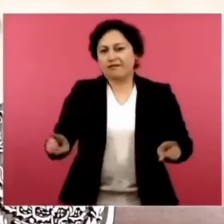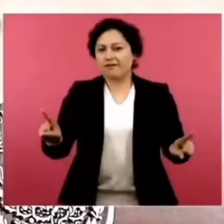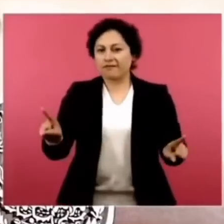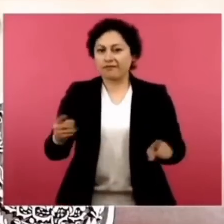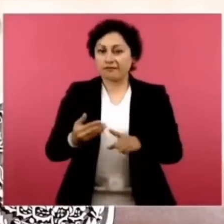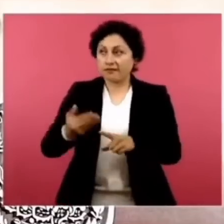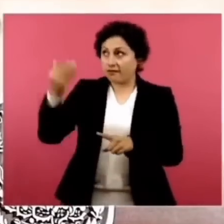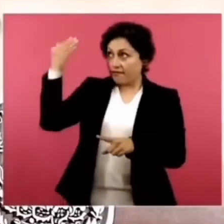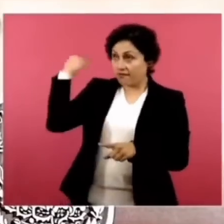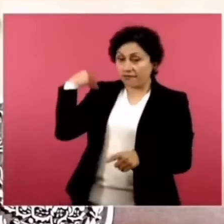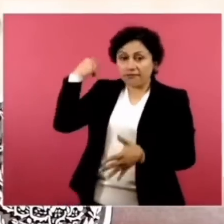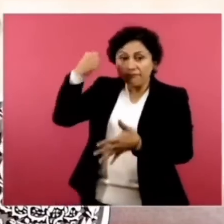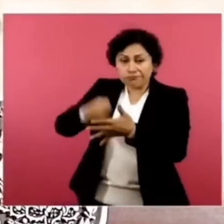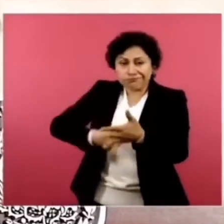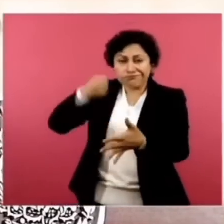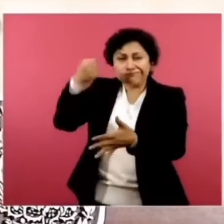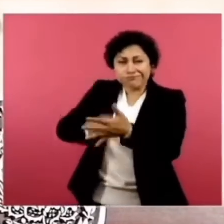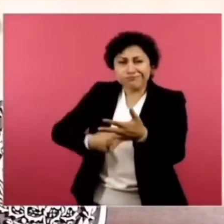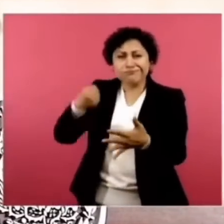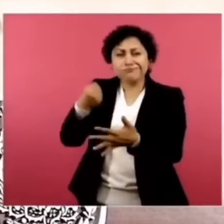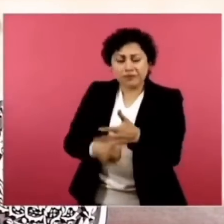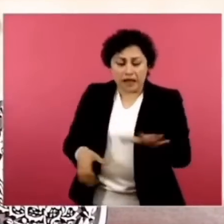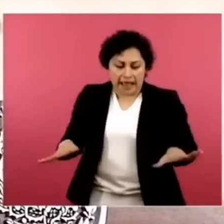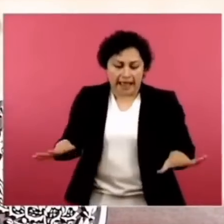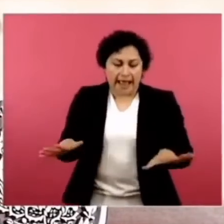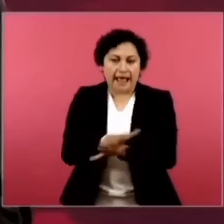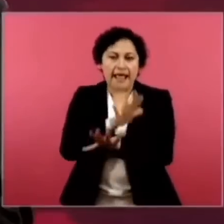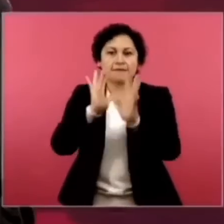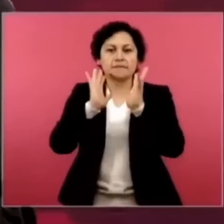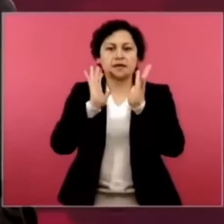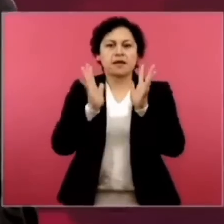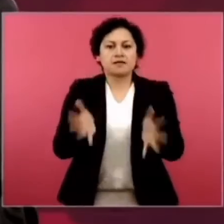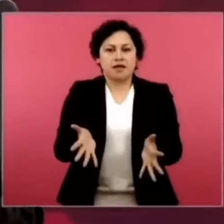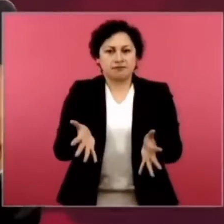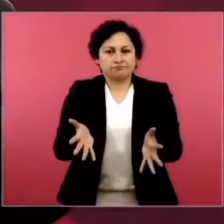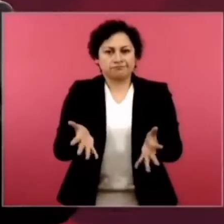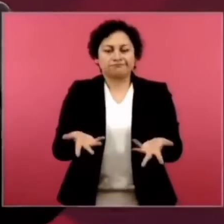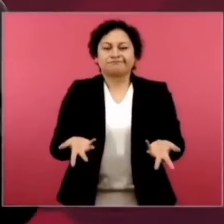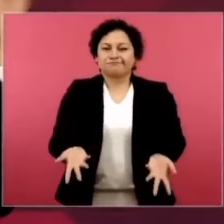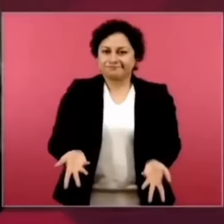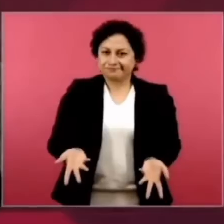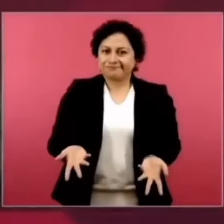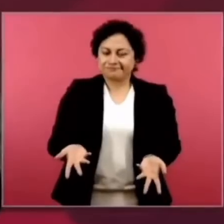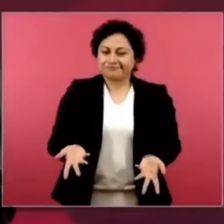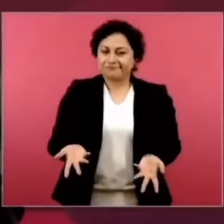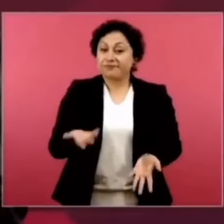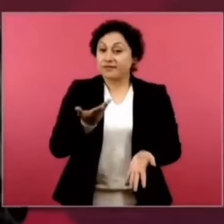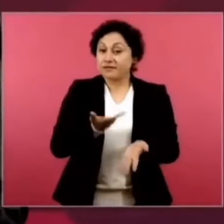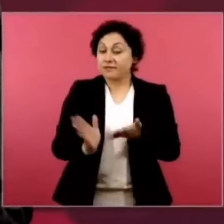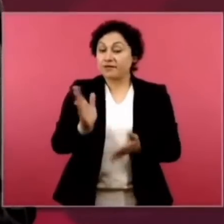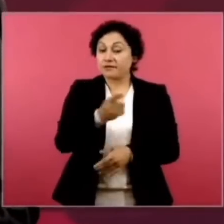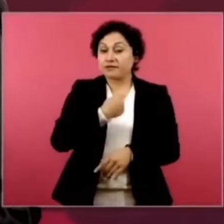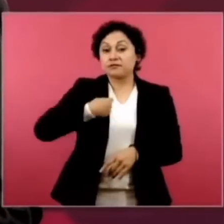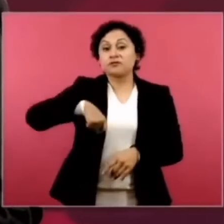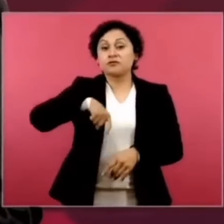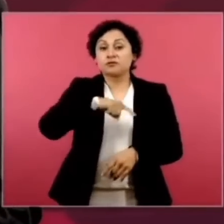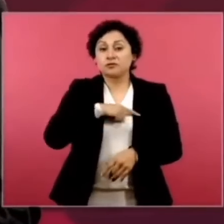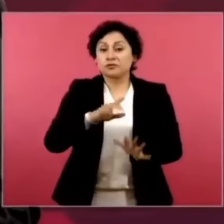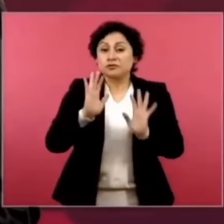Y además hemos demostrado que si todo ese dinero,